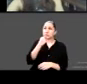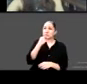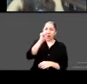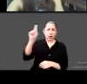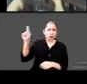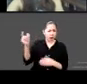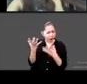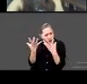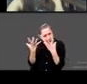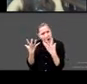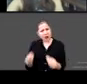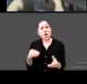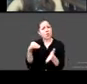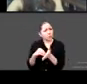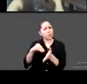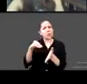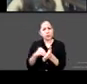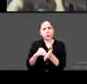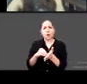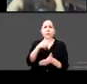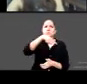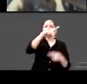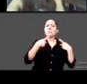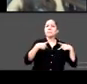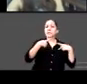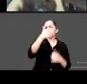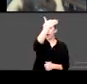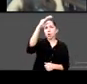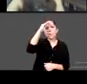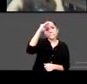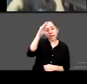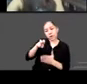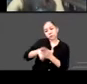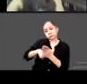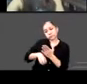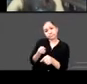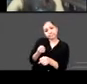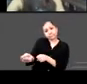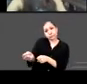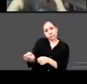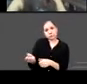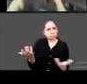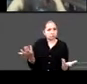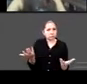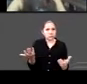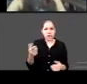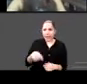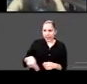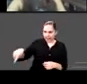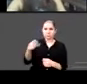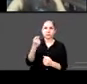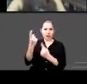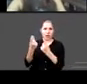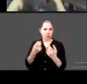sus adultos como recurso el castigo corporal. Y de esos, un tercio lo reciben con objetos.